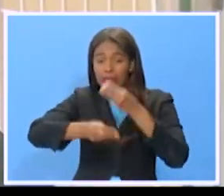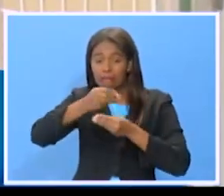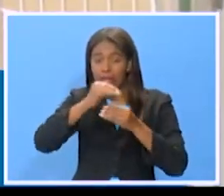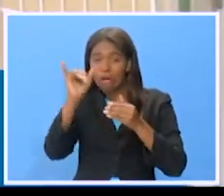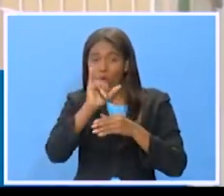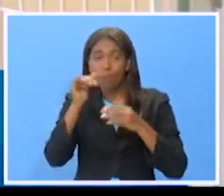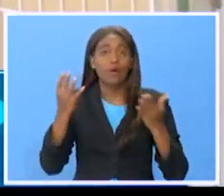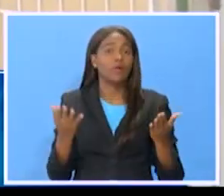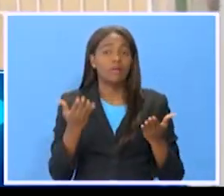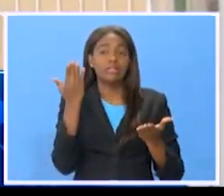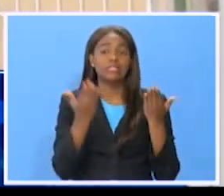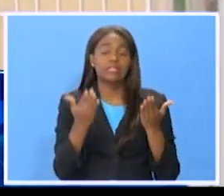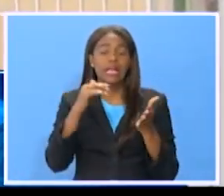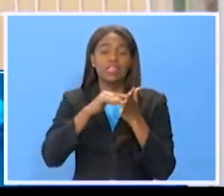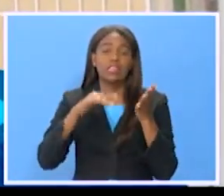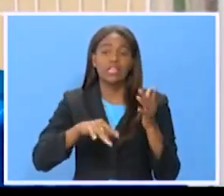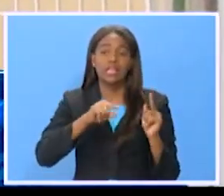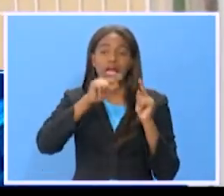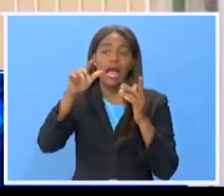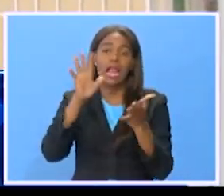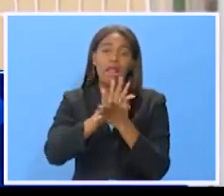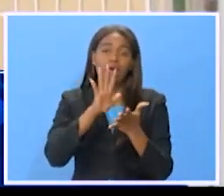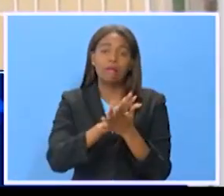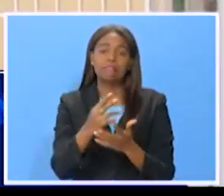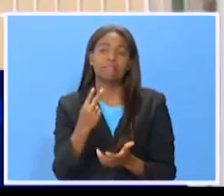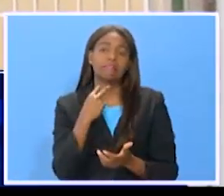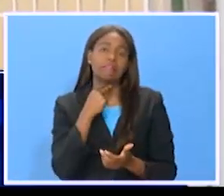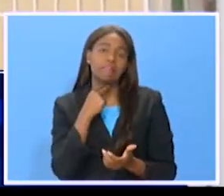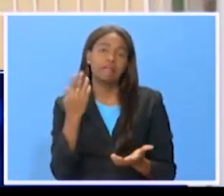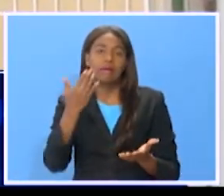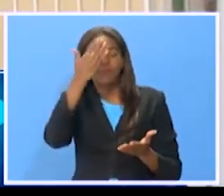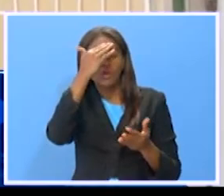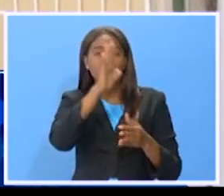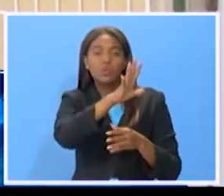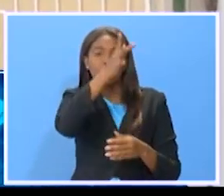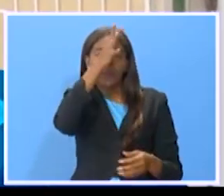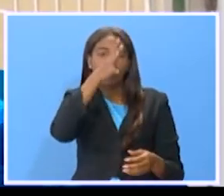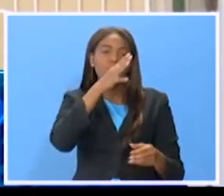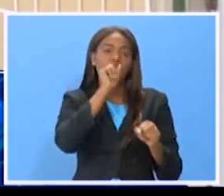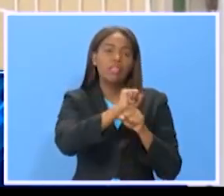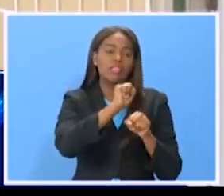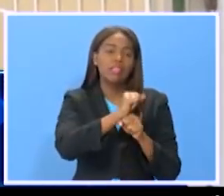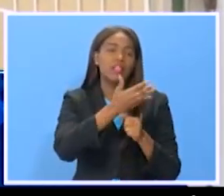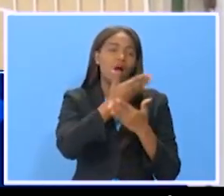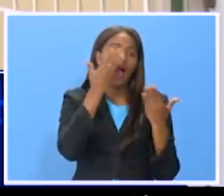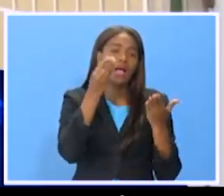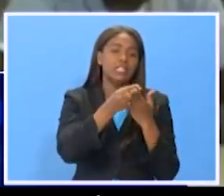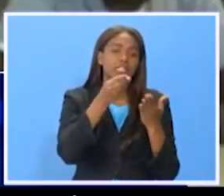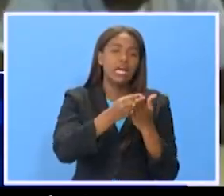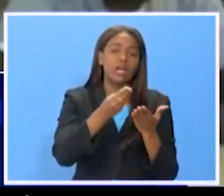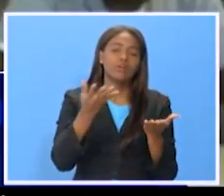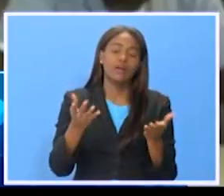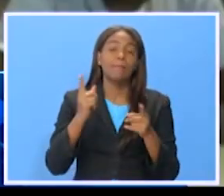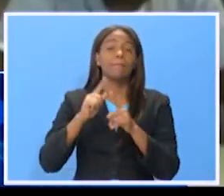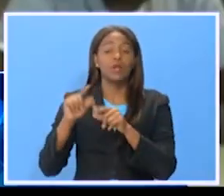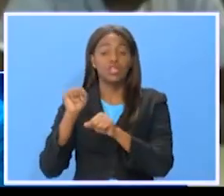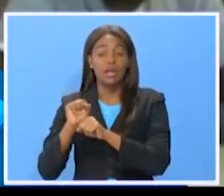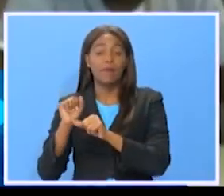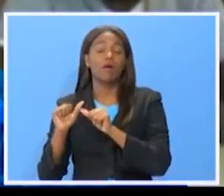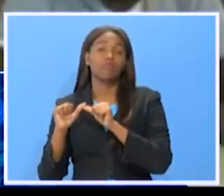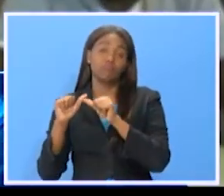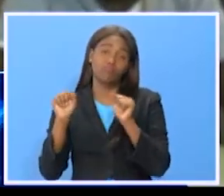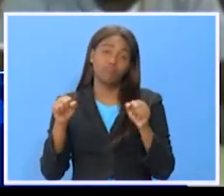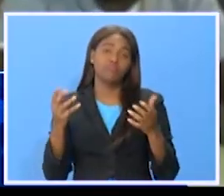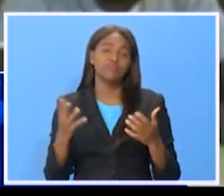que necesitan los estudiantes para trabajar quizás no es la adecuada, pero se ha hecho el trabajo. Educación explicó que